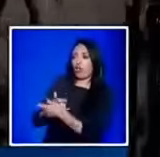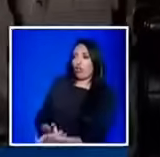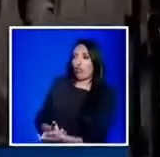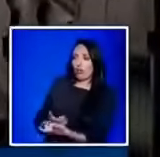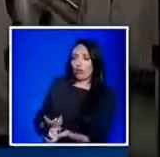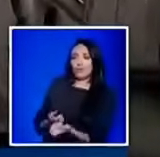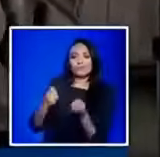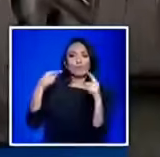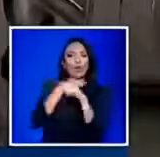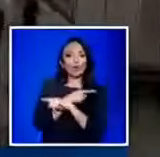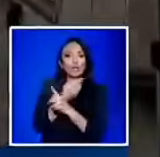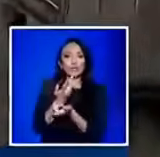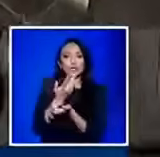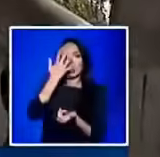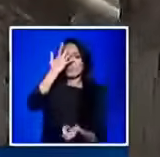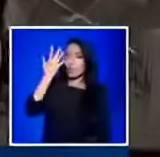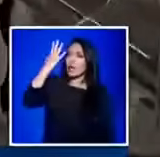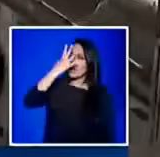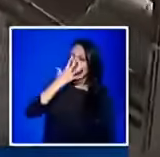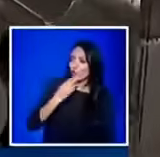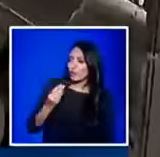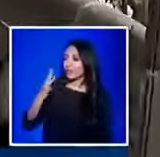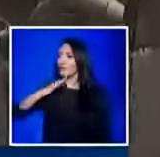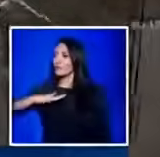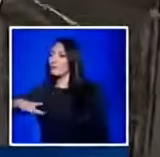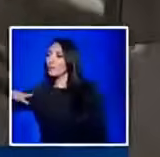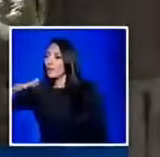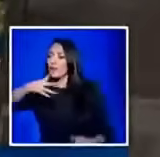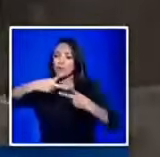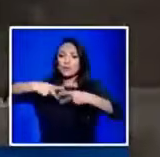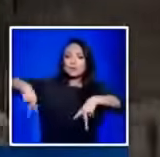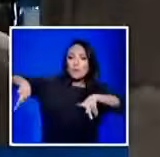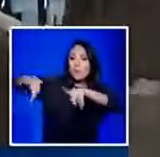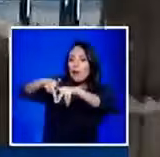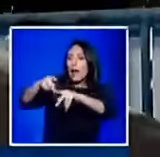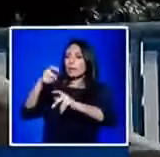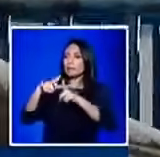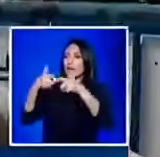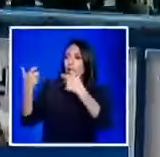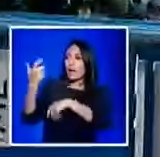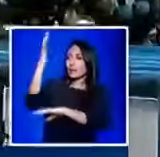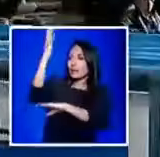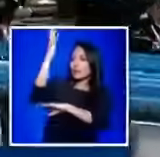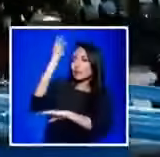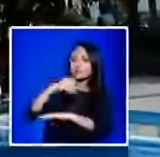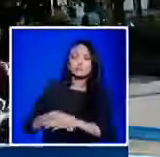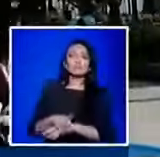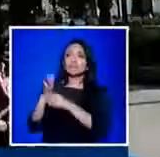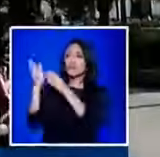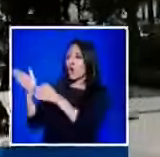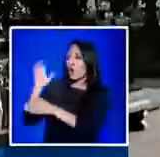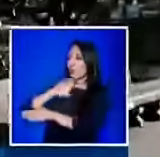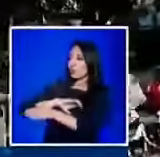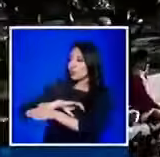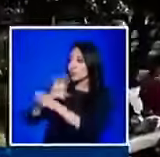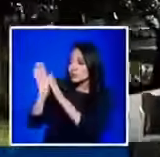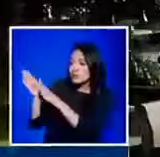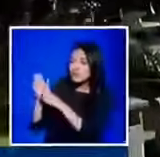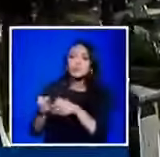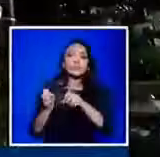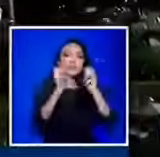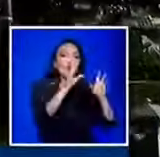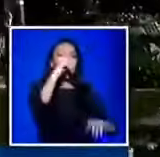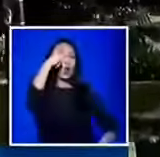el ambiente, porque qué linda que es la Plaza Grande, con sus árboles, con los palacios, por ejemplo, el Palacio de Carondelet, también el